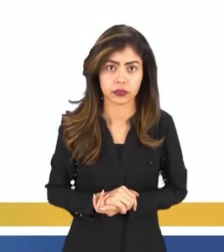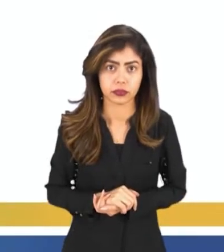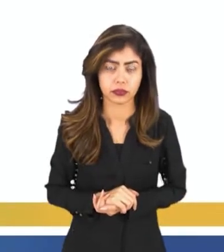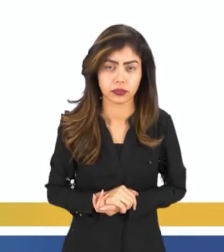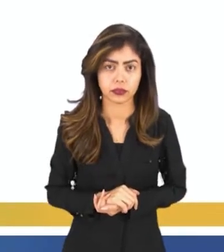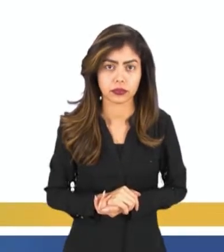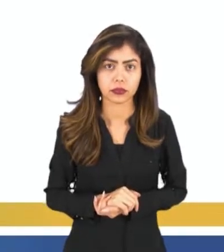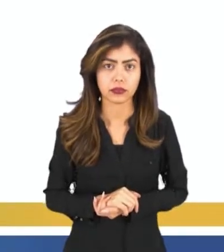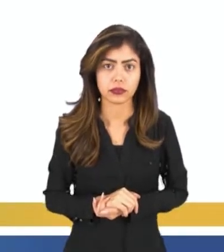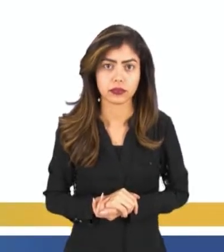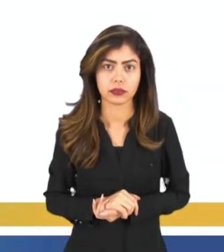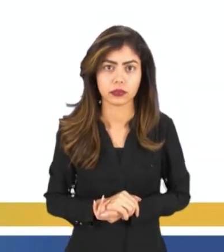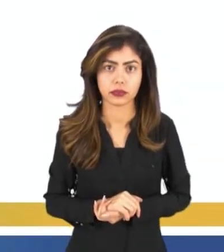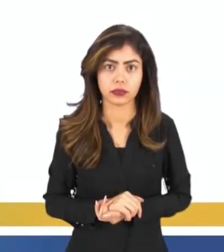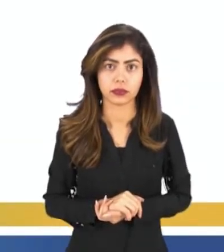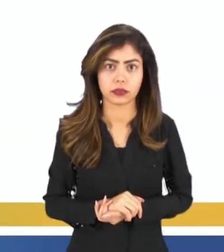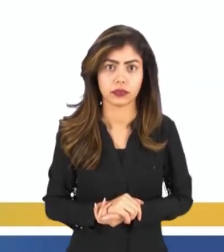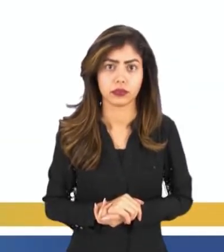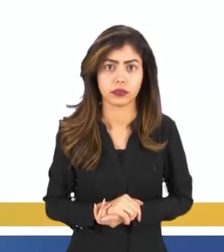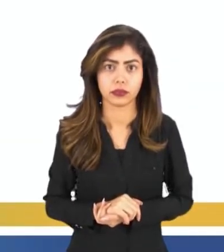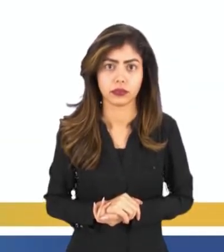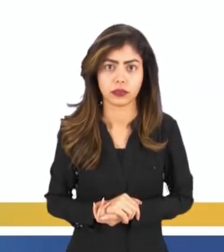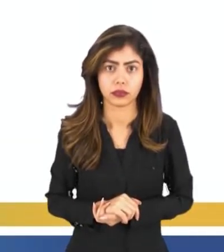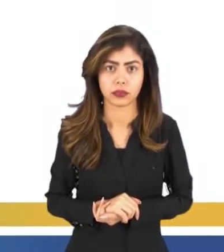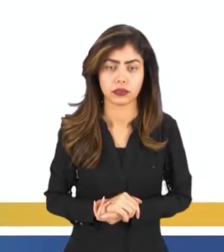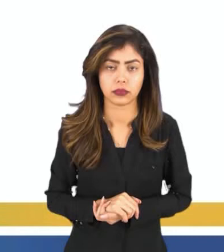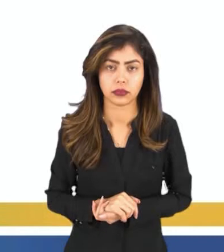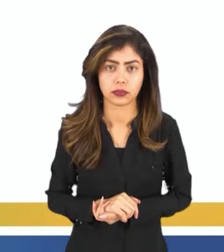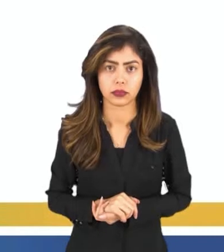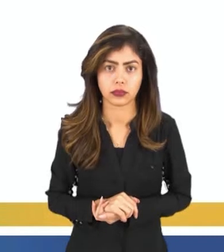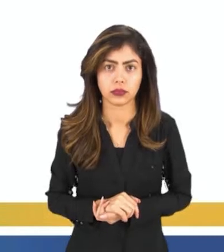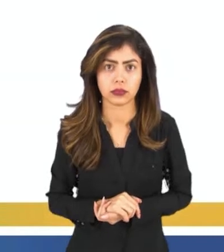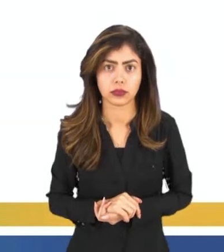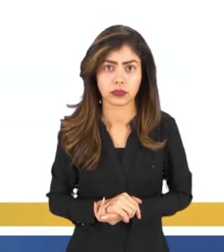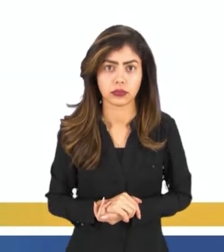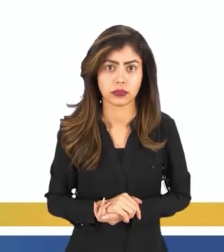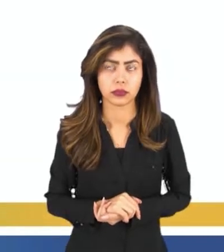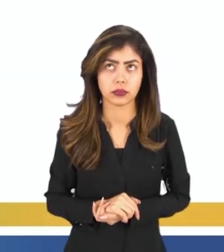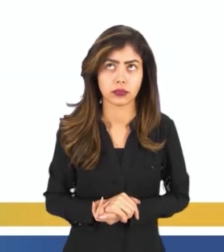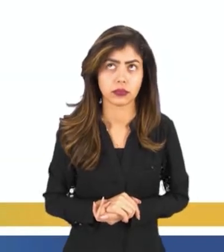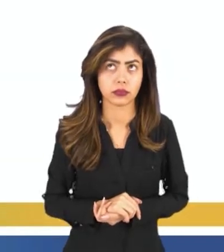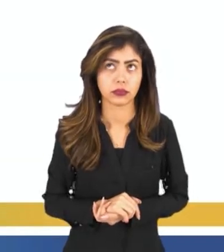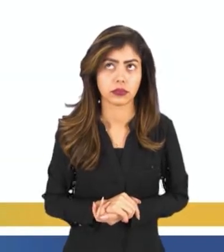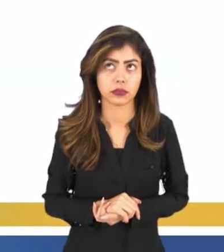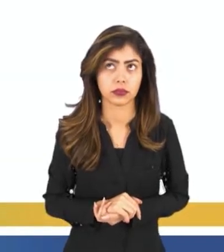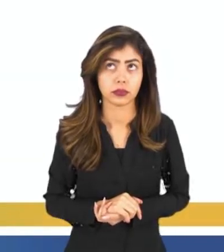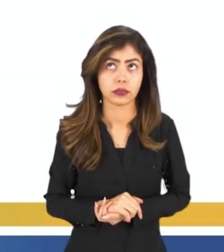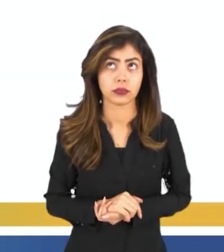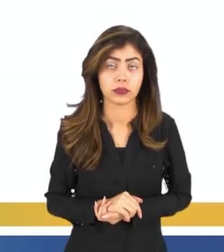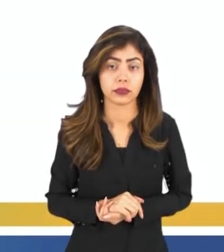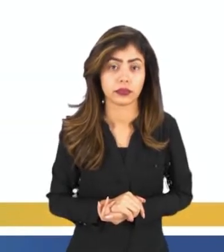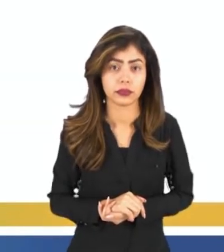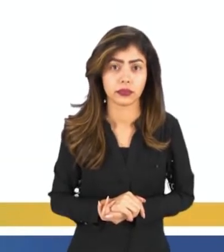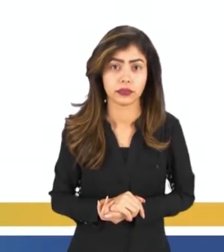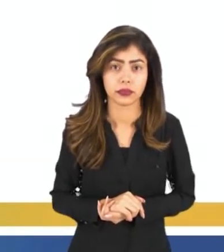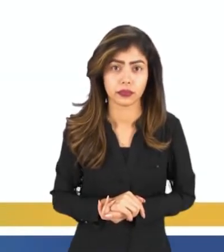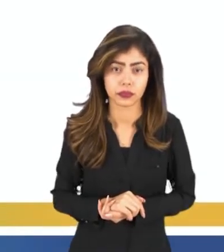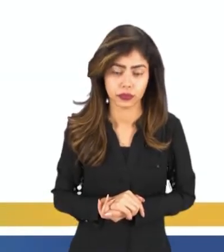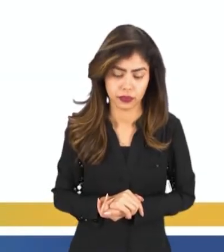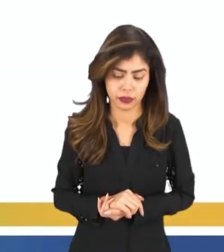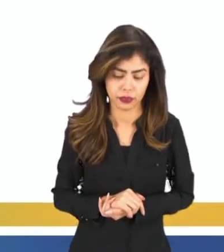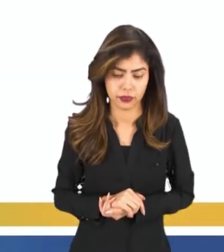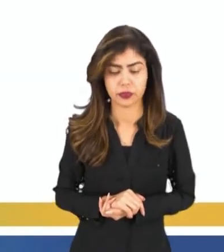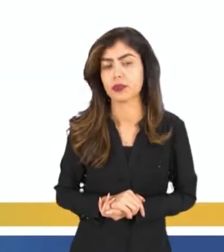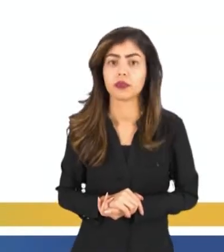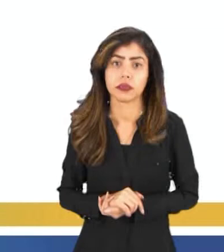la formulación lingüística resumiendo cuando antecede parece evidente que